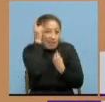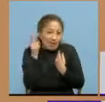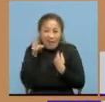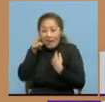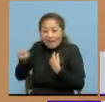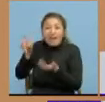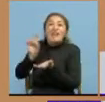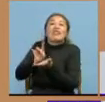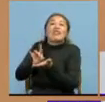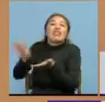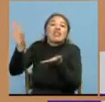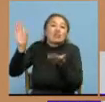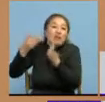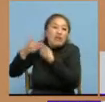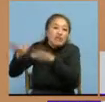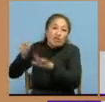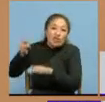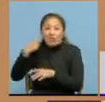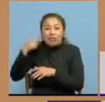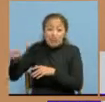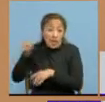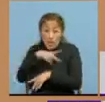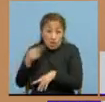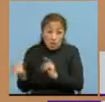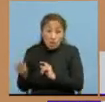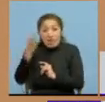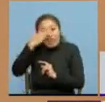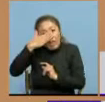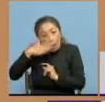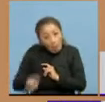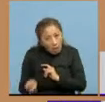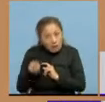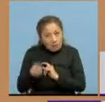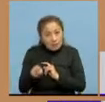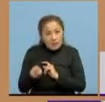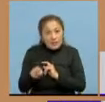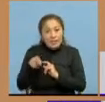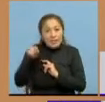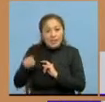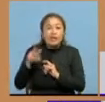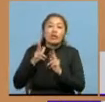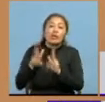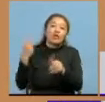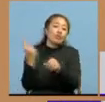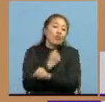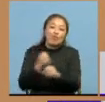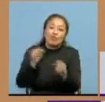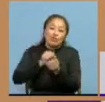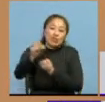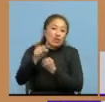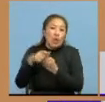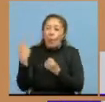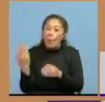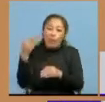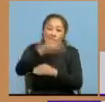de Ciudad Perico, cosa que él no hizo, y después que le digan, no se aprobó tu título, no